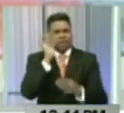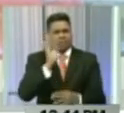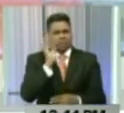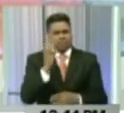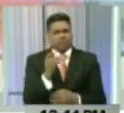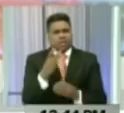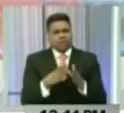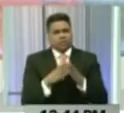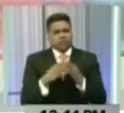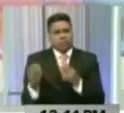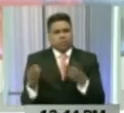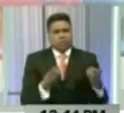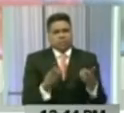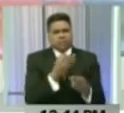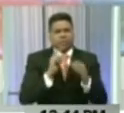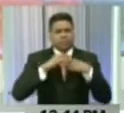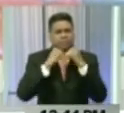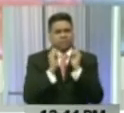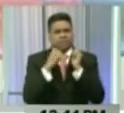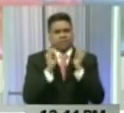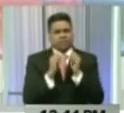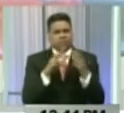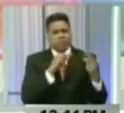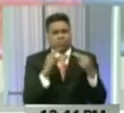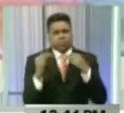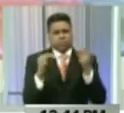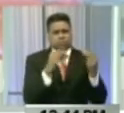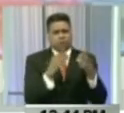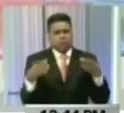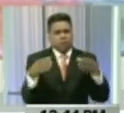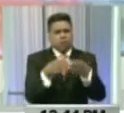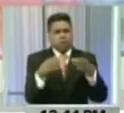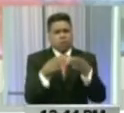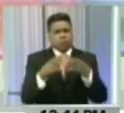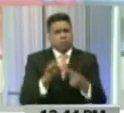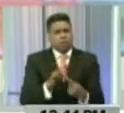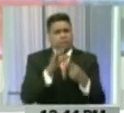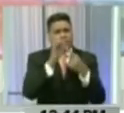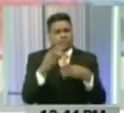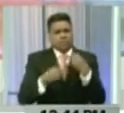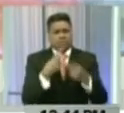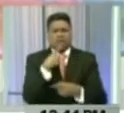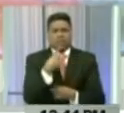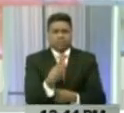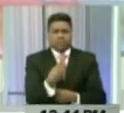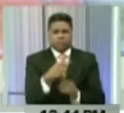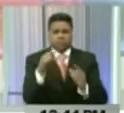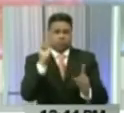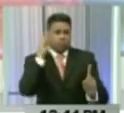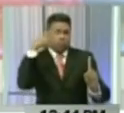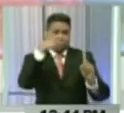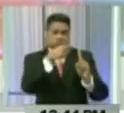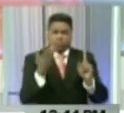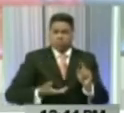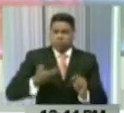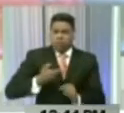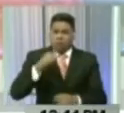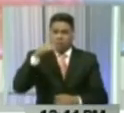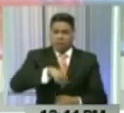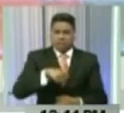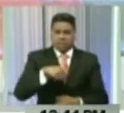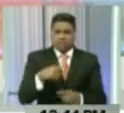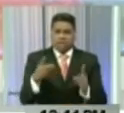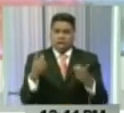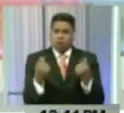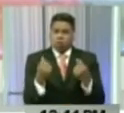donde está el vicepresidente ejecutivo de la República, Aristóbulo Isturiz, en donde nuevamente ha dicho que el objetivo fundamental en este momento para el país es la